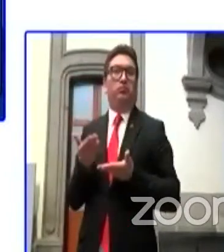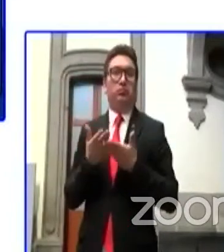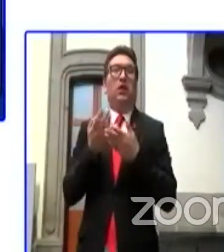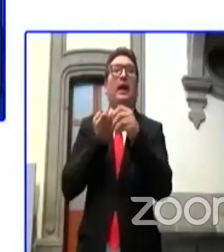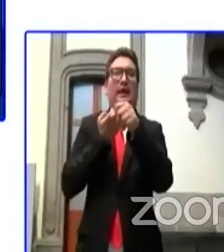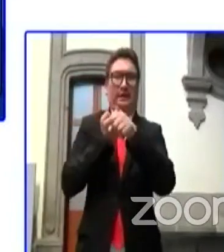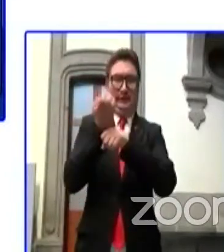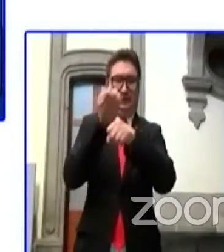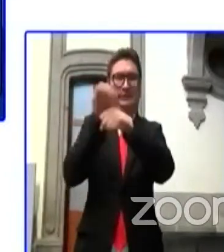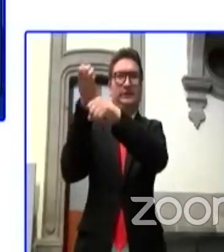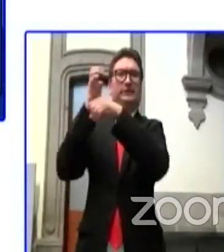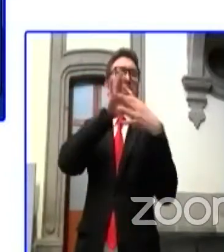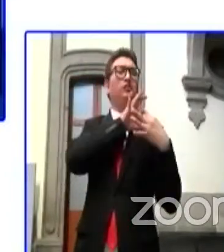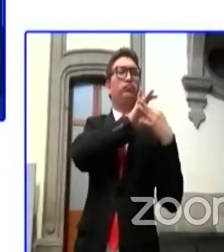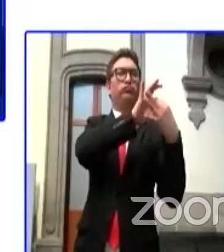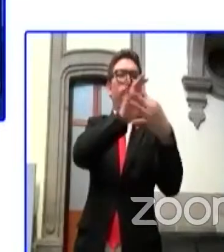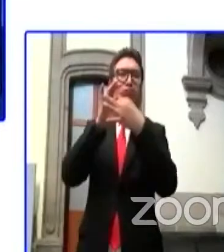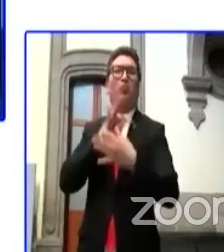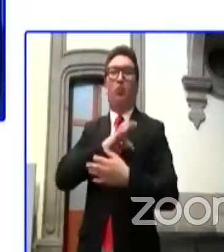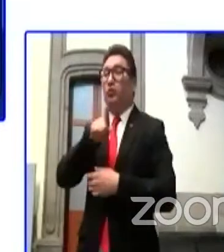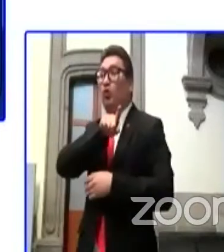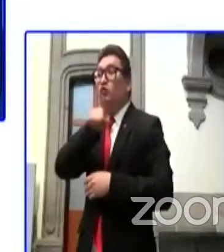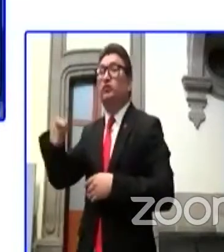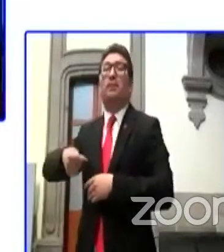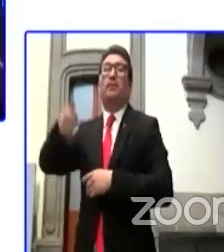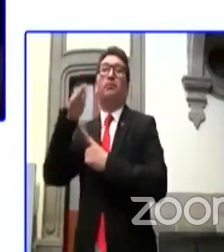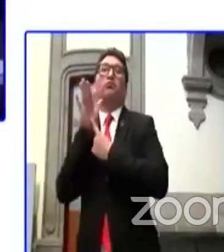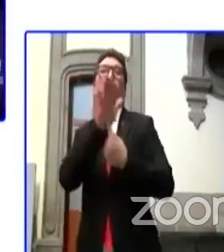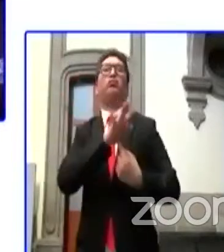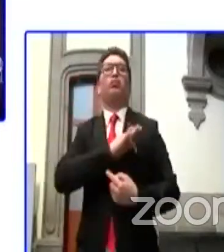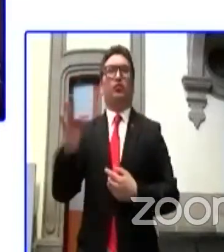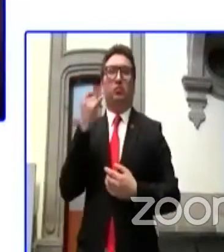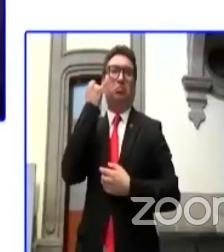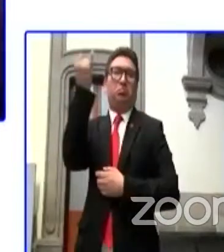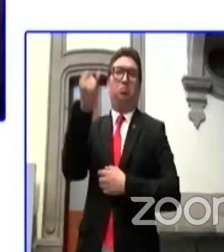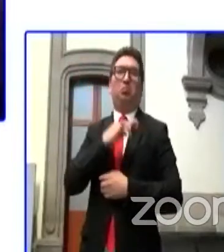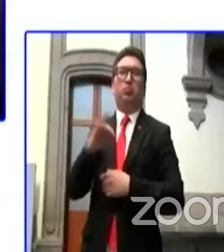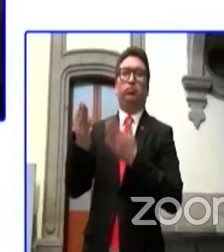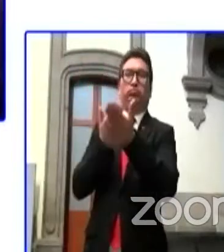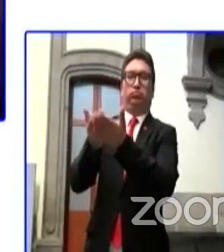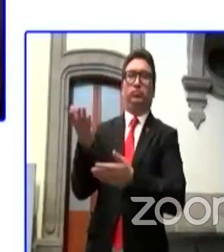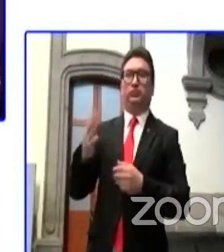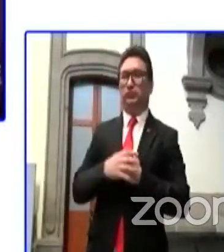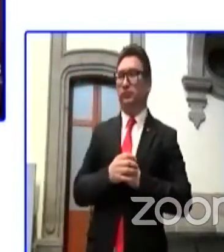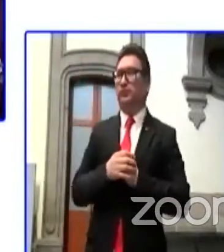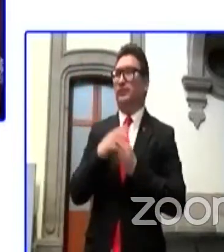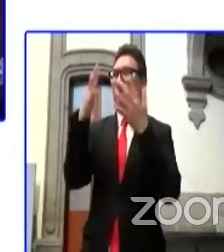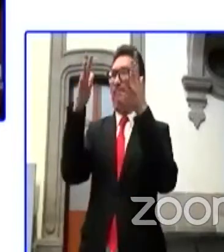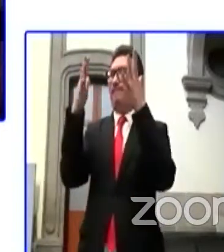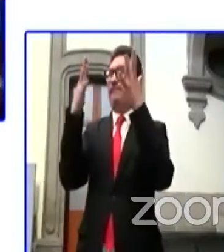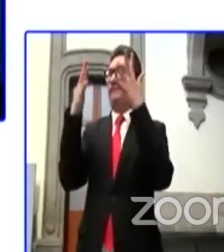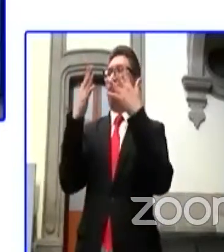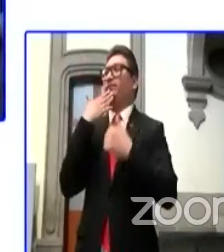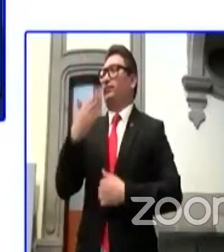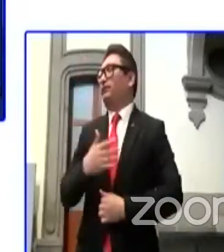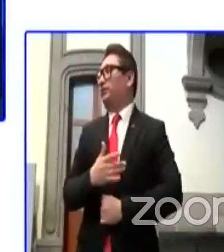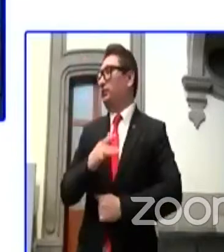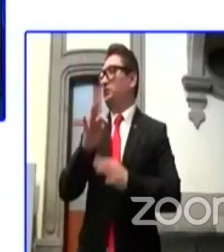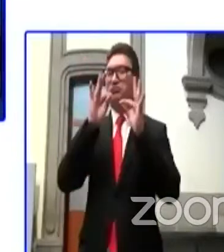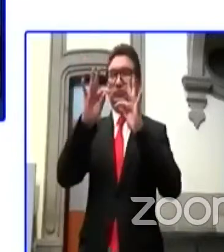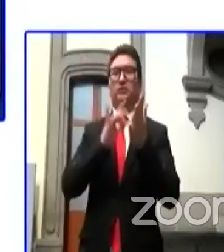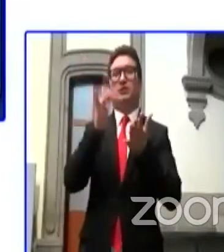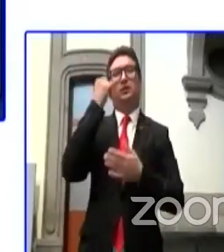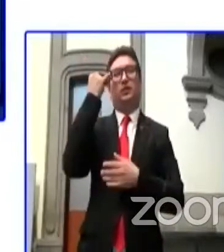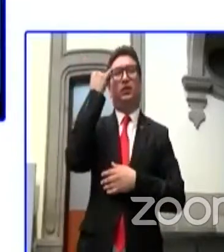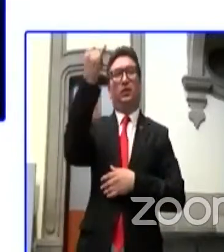ustedes ya dieron la pauta. Muchas gracias. Excelente idea, muy buena idea, muy buena idea. Muchísimas gracias. Son